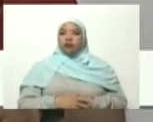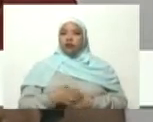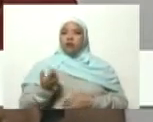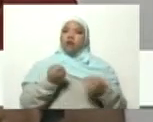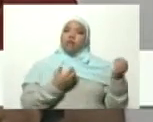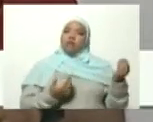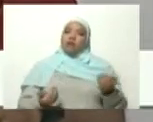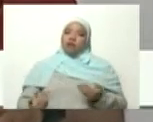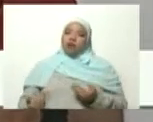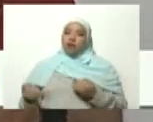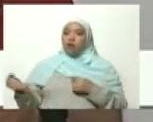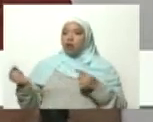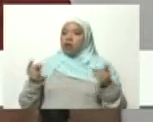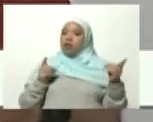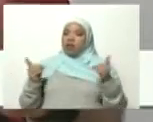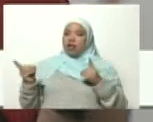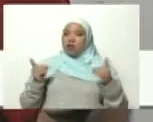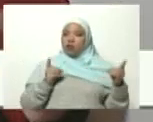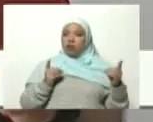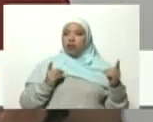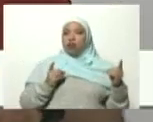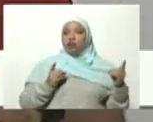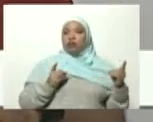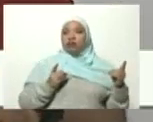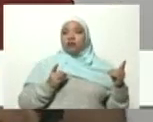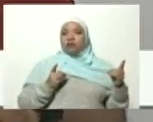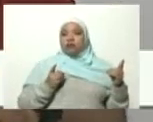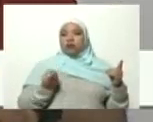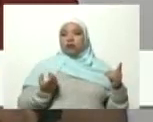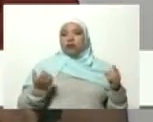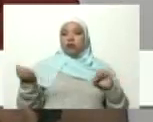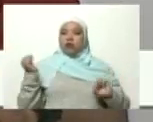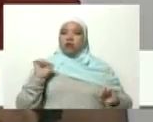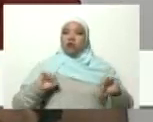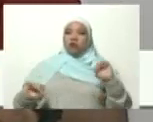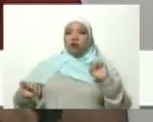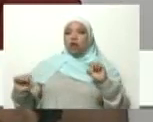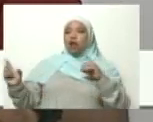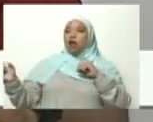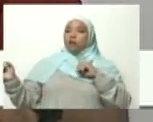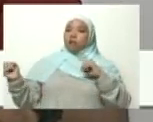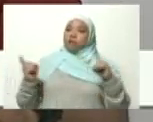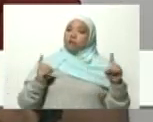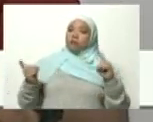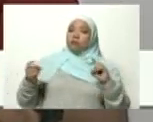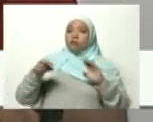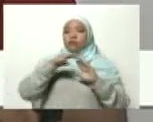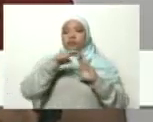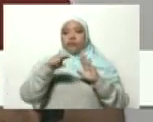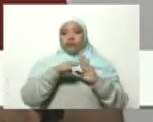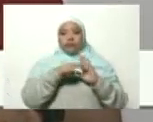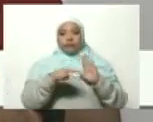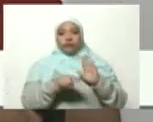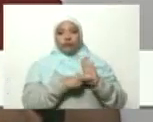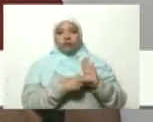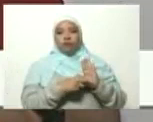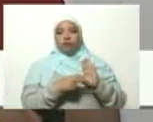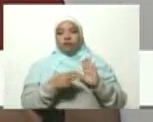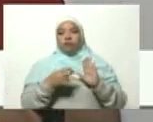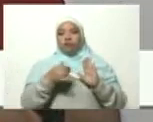diálogo. Bienvenido al diálogo para que levanten las sanciones. Bienvenido al diálogo para que nos devuelvan nuestro